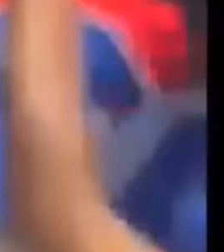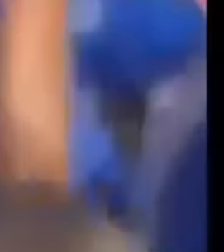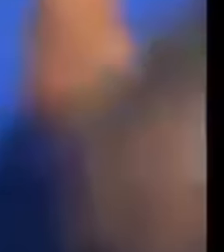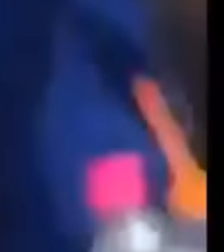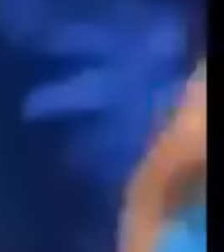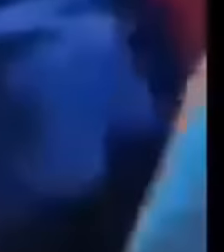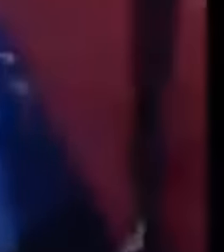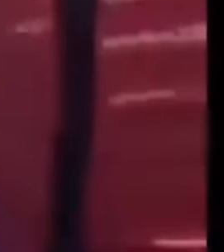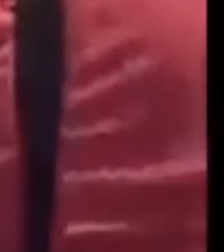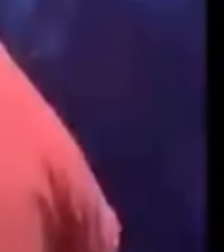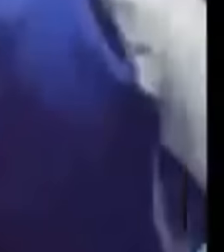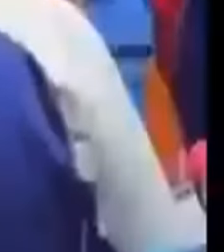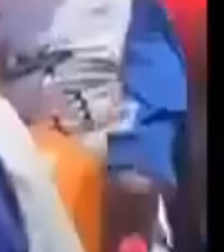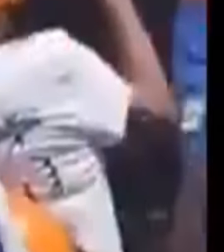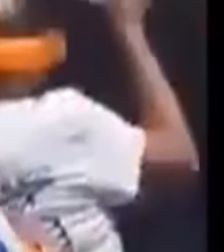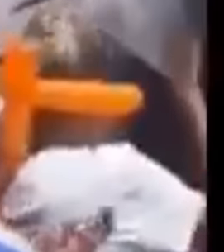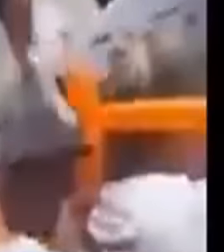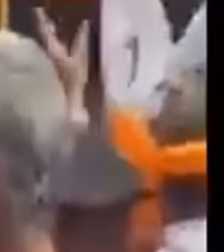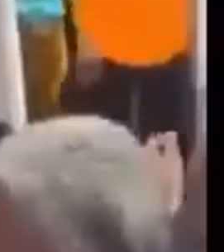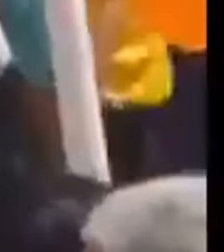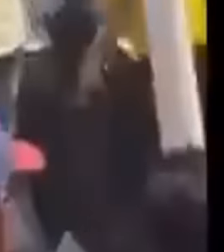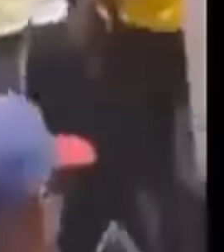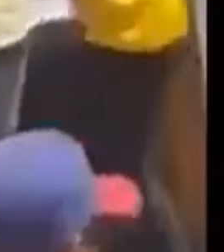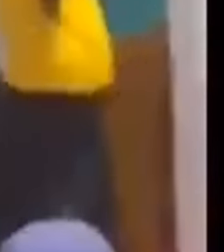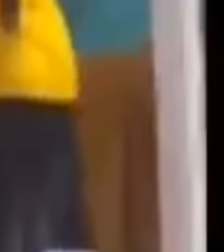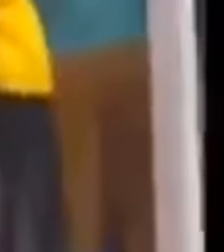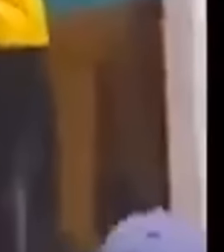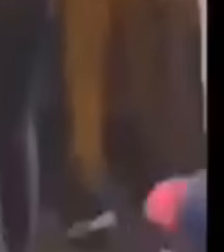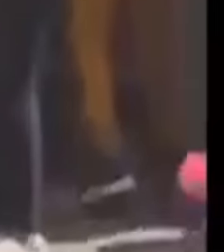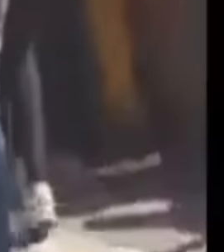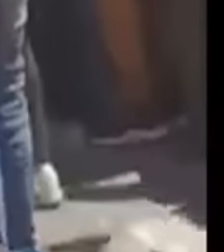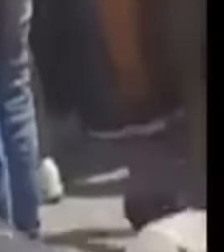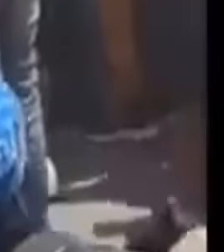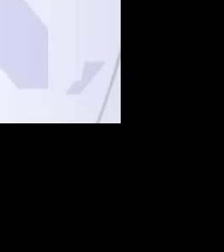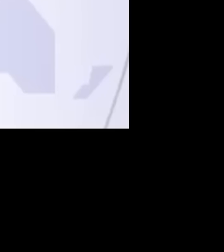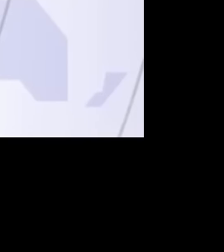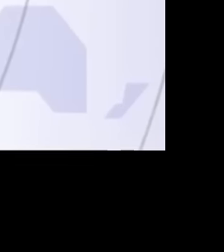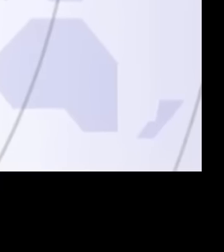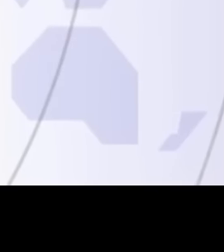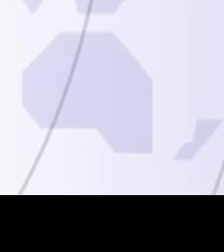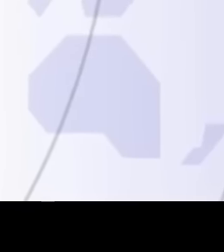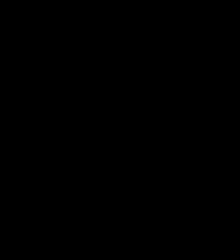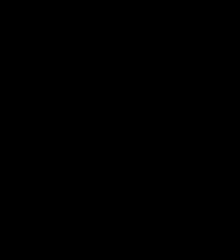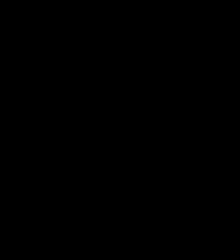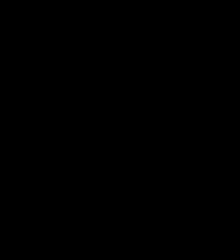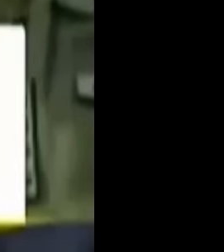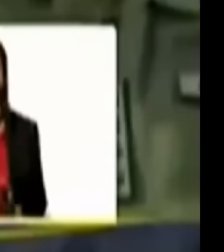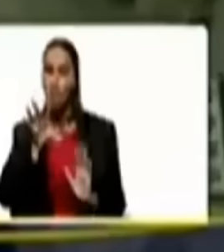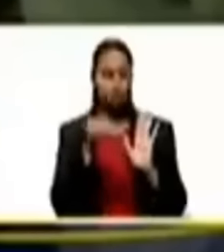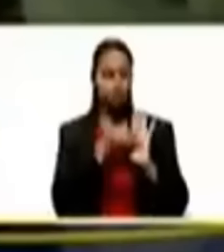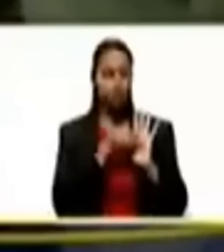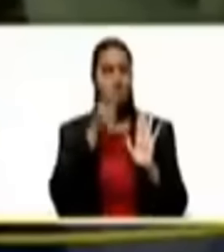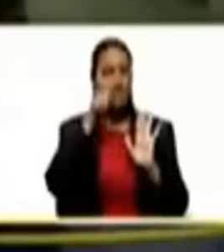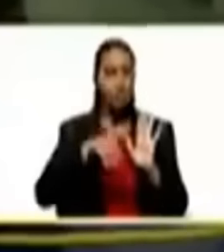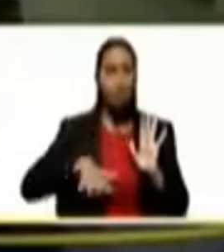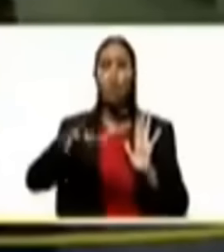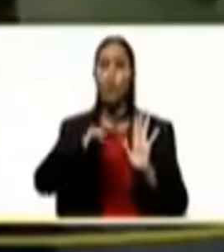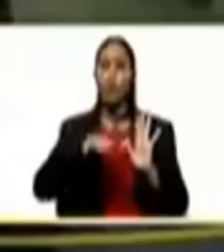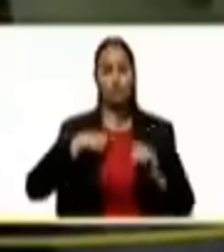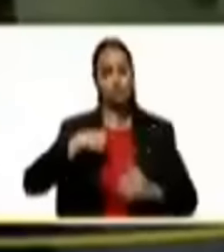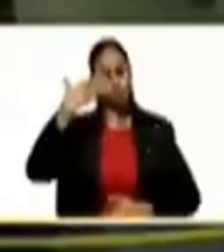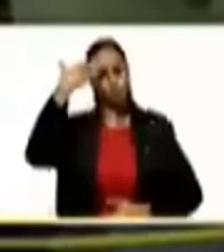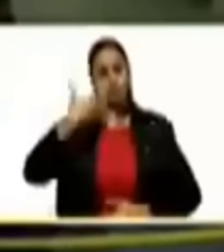como lo están escuchando, mis amigos, estas son las noticias del momento. Continuamos con más información. Y como comandante en